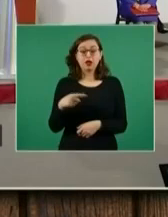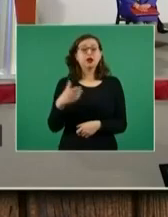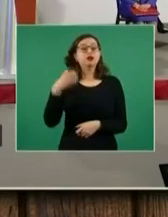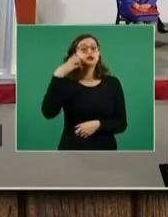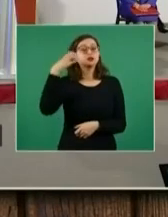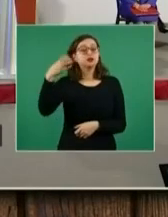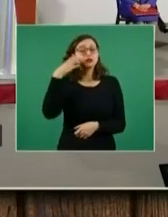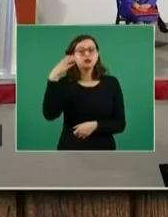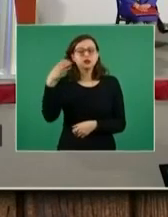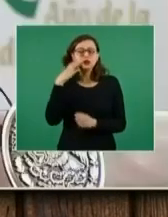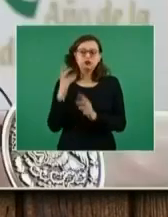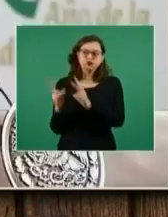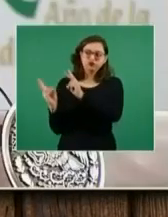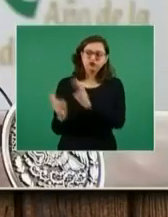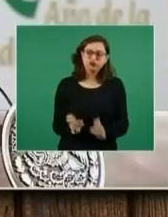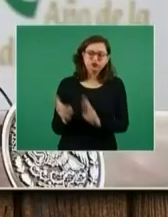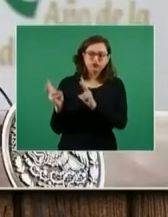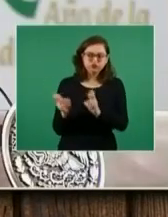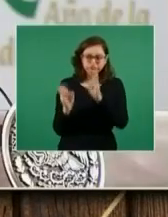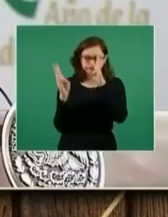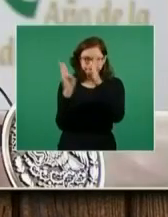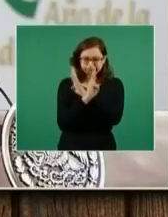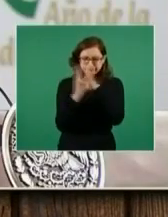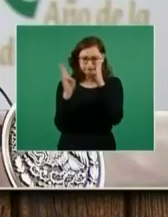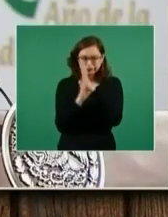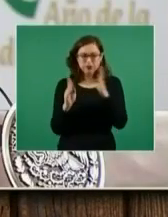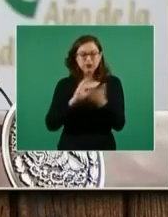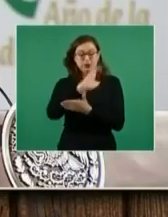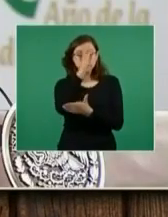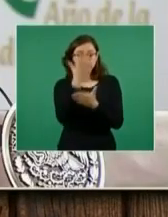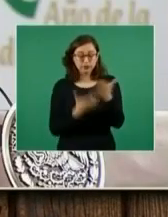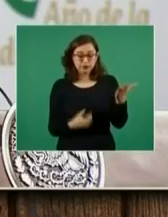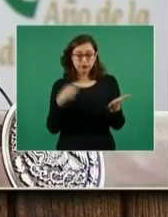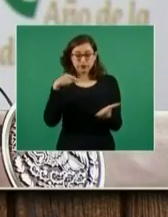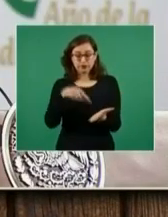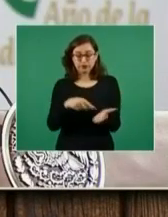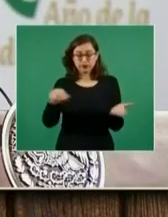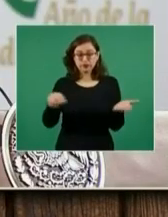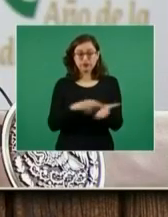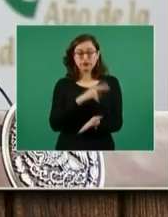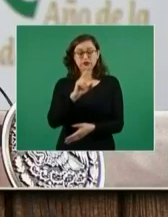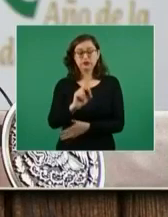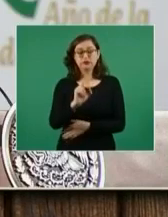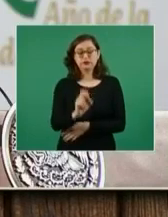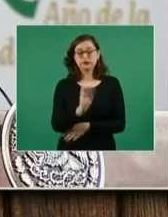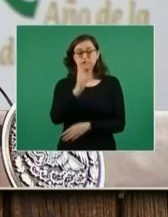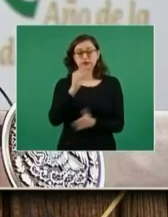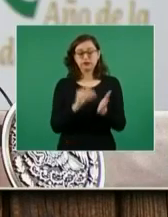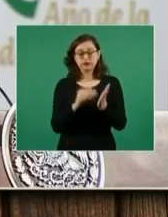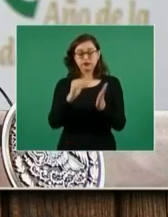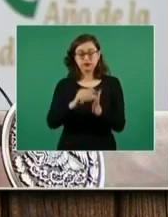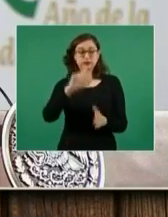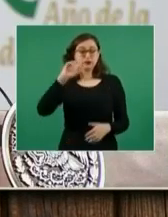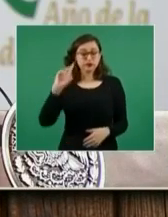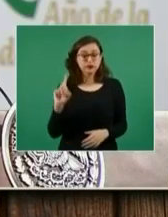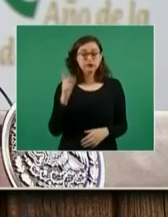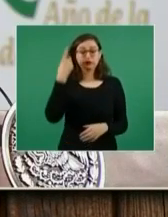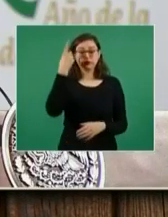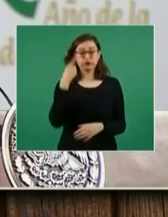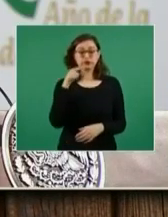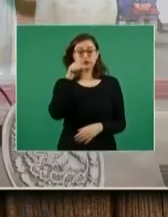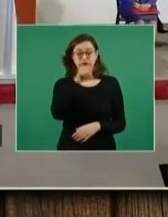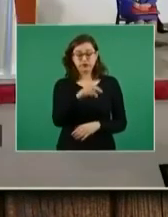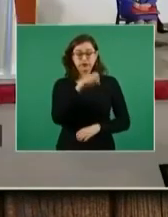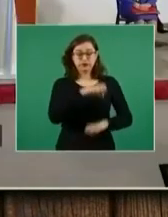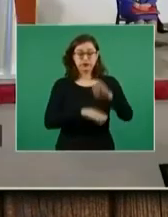Además, este contrato es un contrato de 32 millones de dólares desarrollado por la